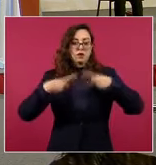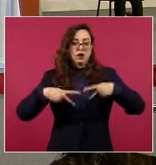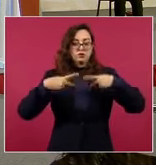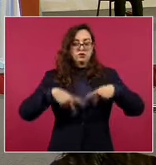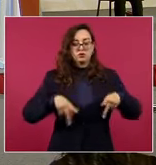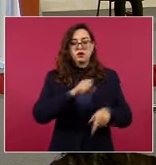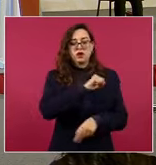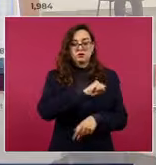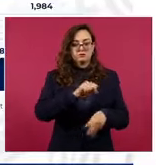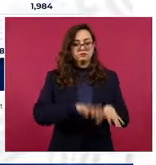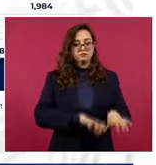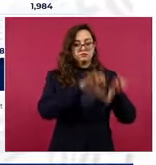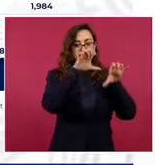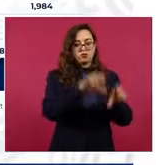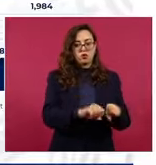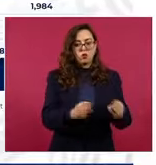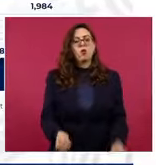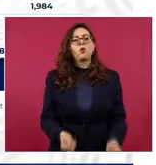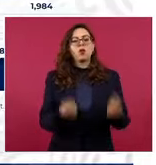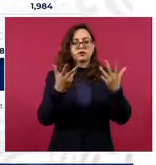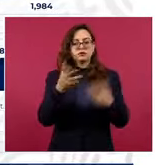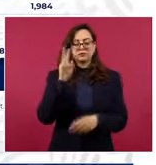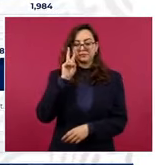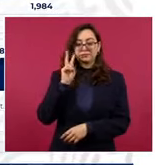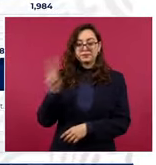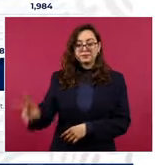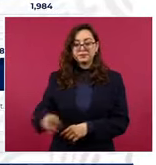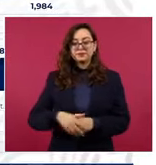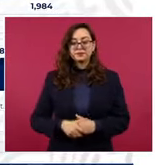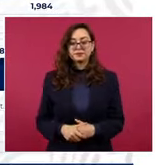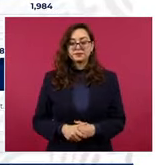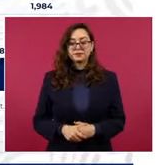de esta estrategia de seguridad se incautaron